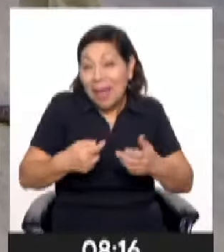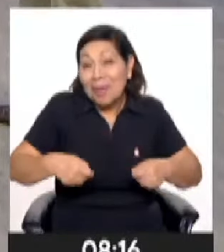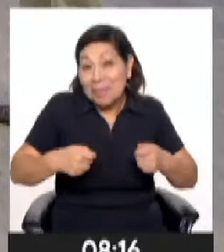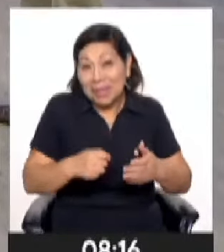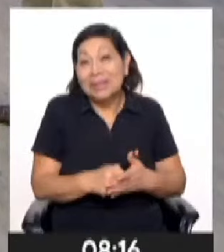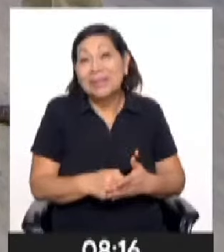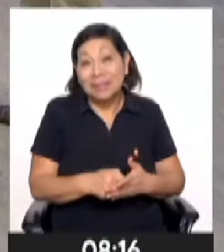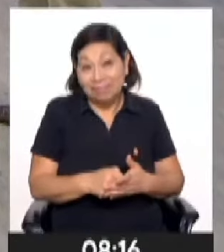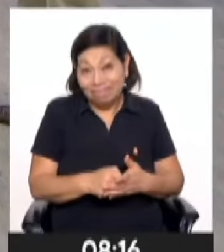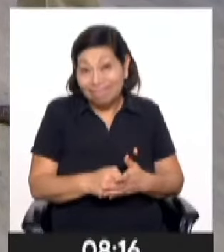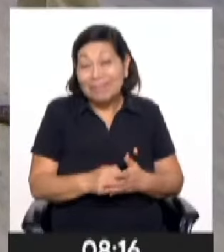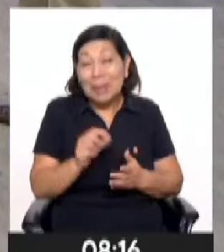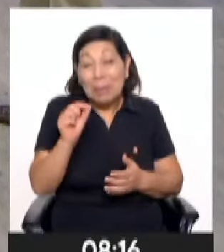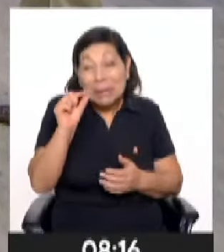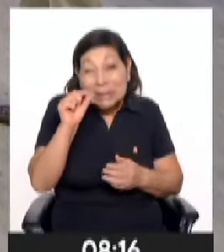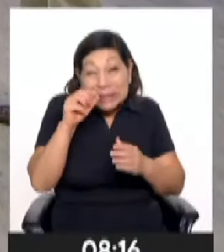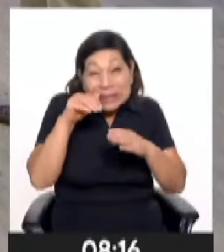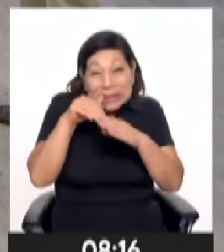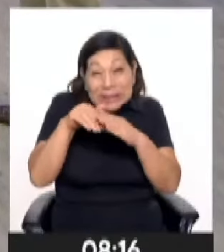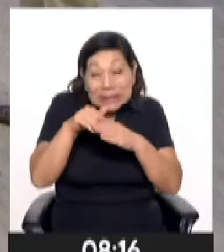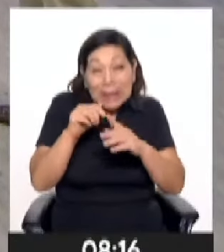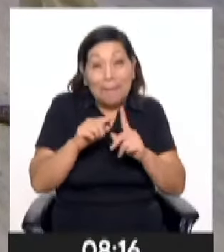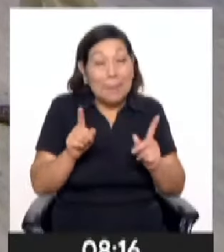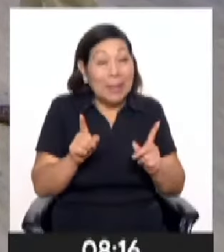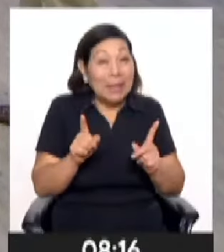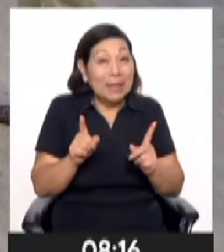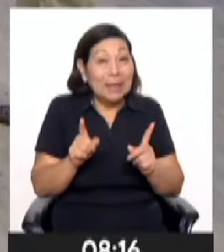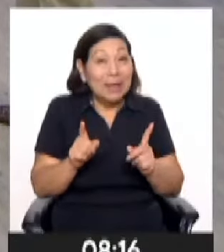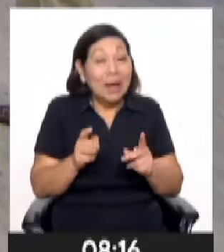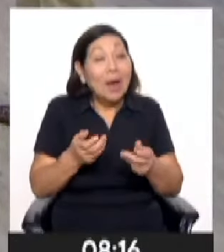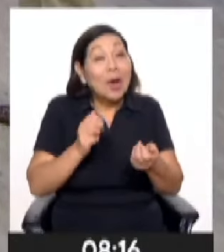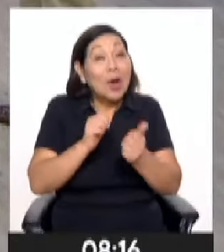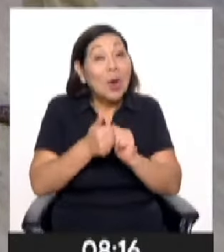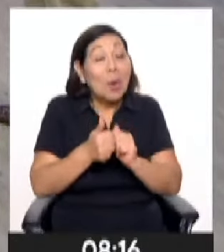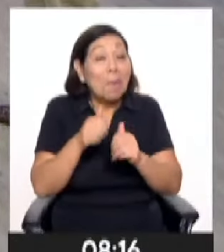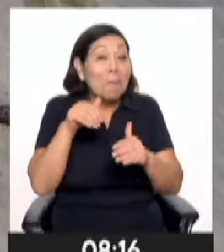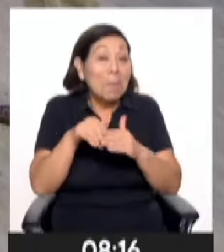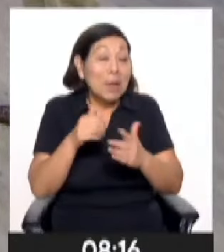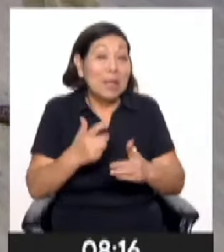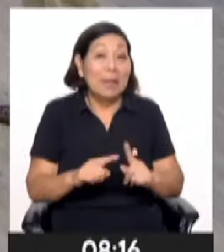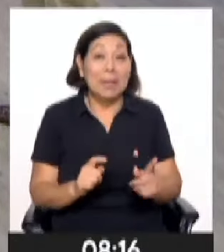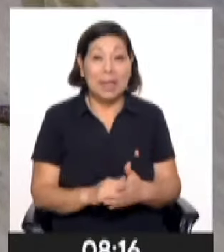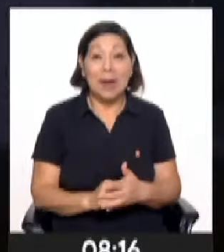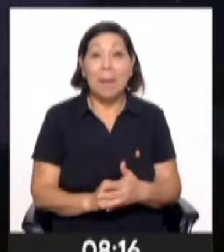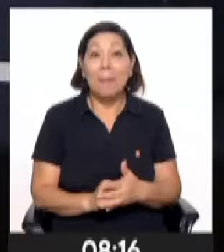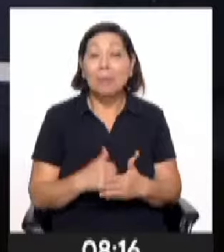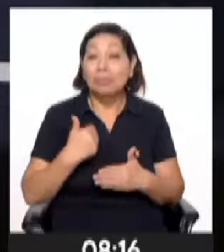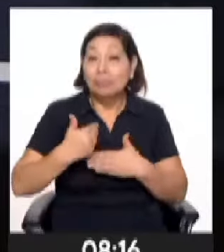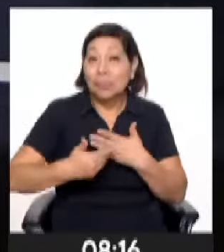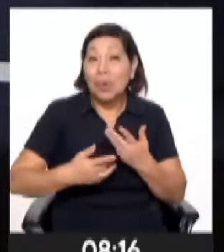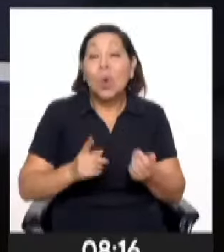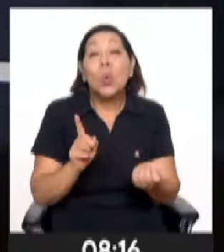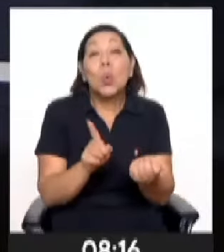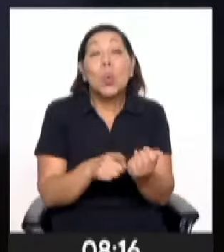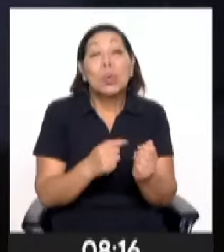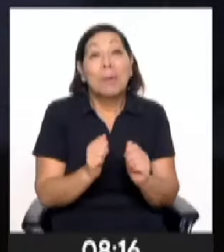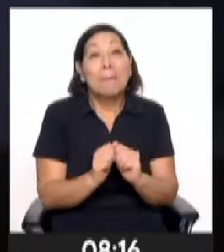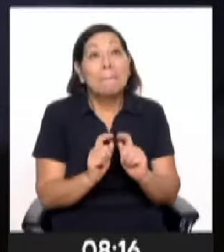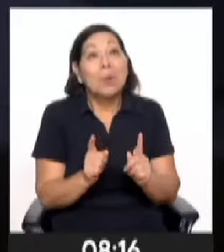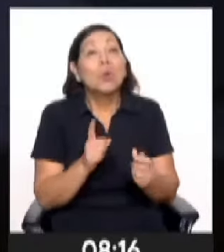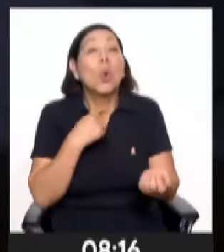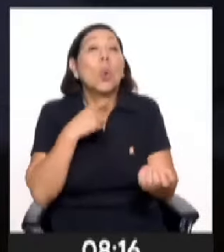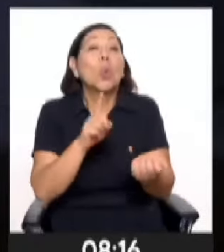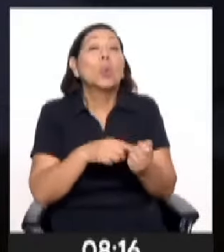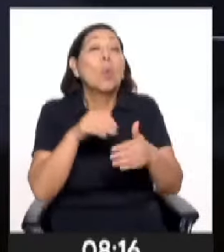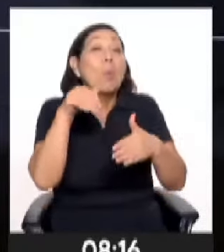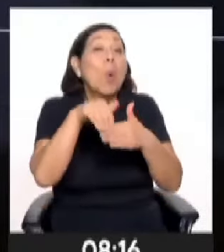gastos hormiga también. Claro, los gastos chiquititos. Estos gastos hormiga se pueden convertir en un ahorro hormiga para generar hábito. Si yo genero hábito y